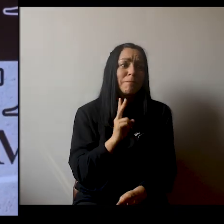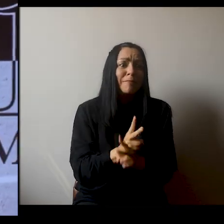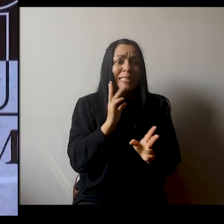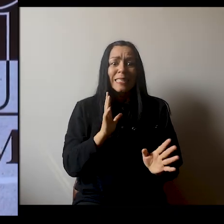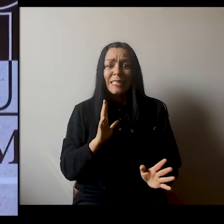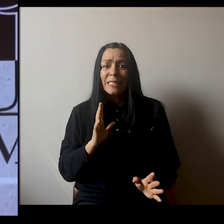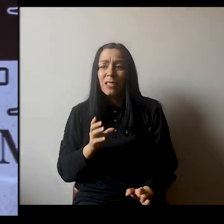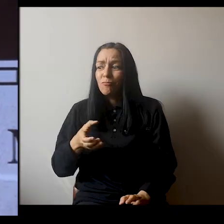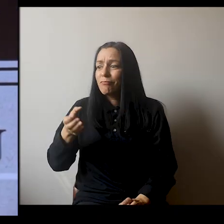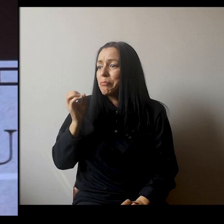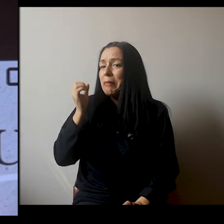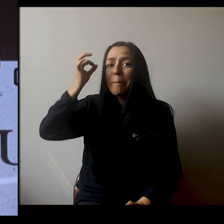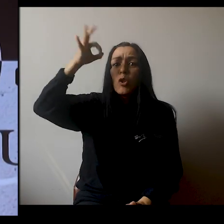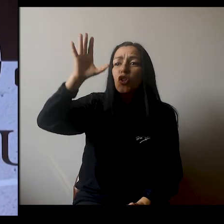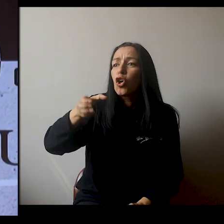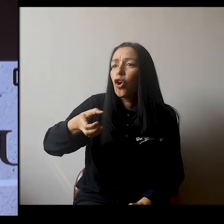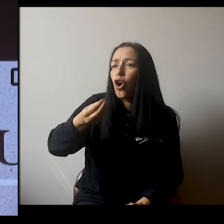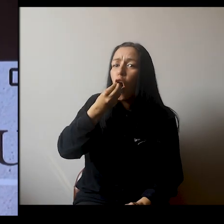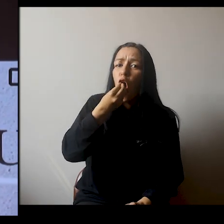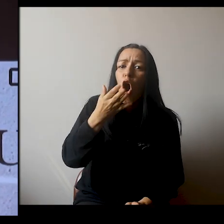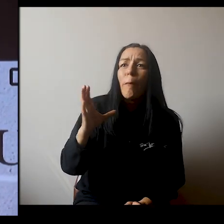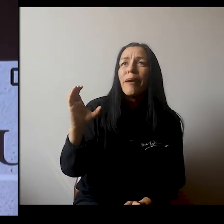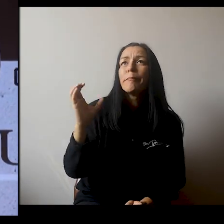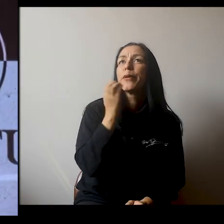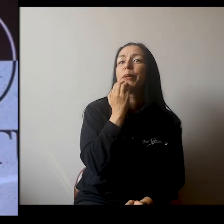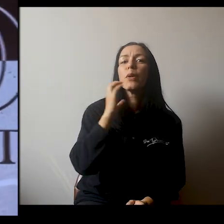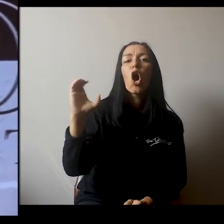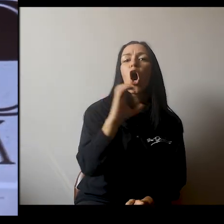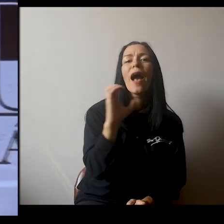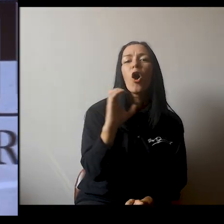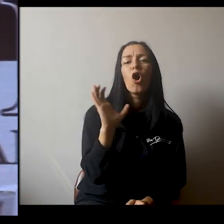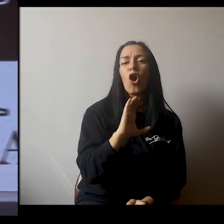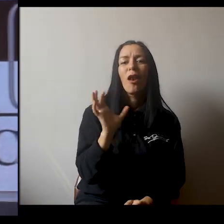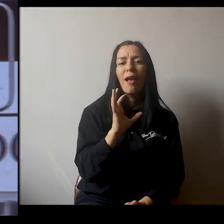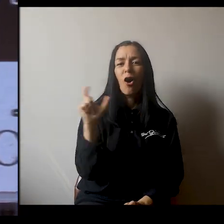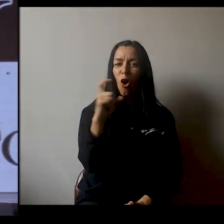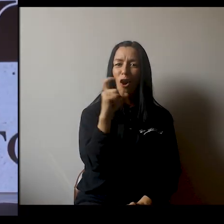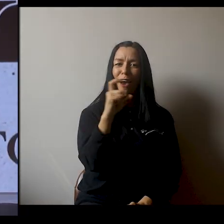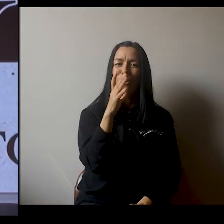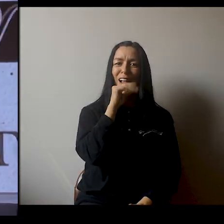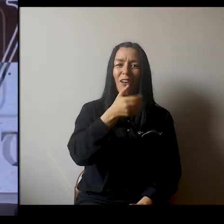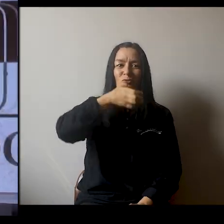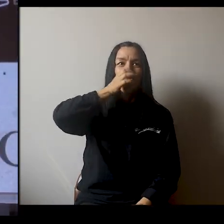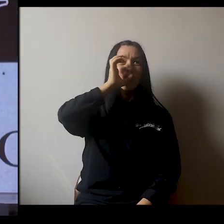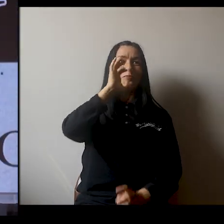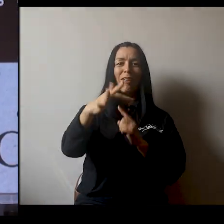si accidentalmente comemos algo venenoso, es decir, una Coca-Cola, no